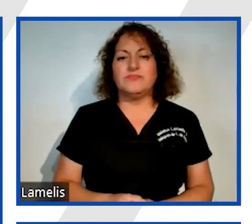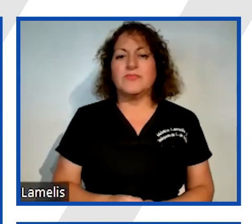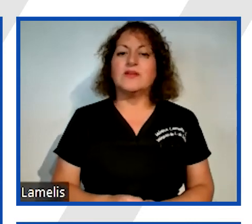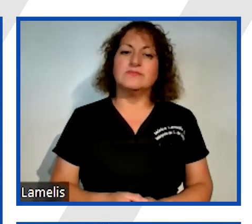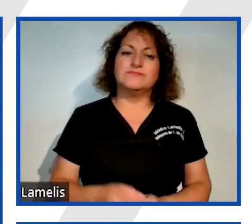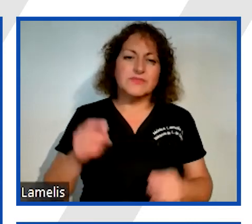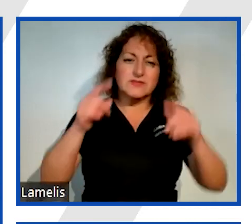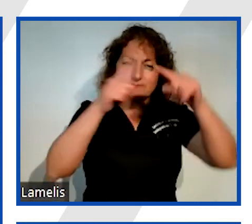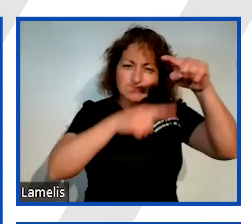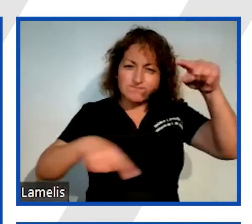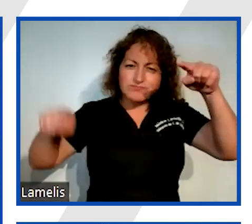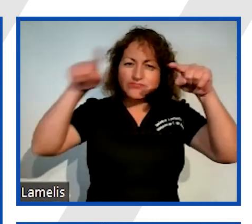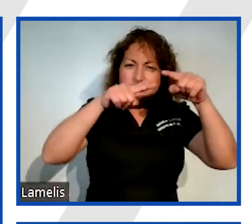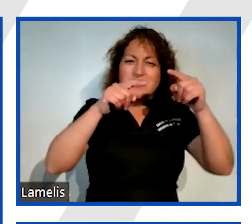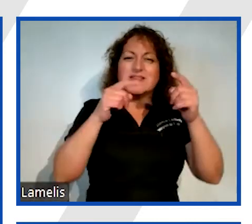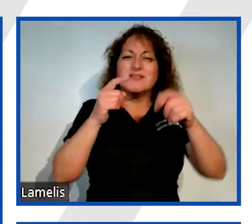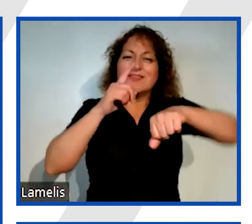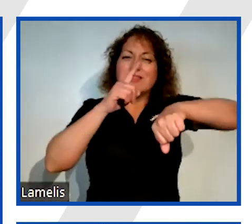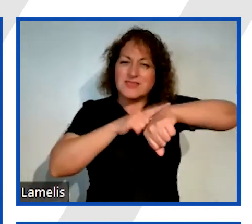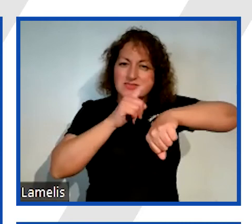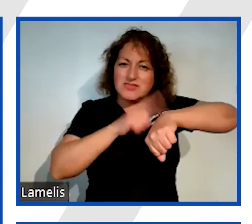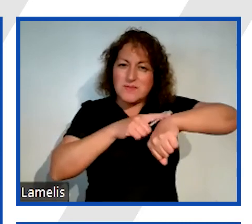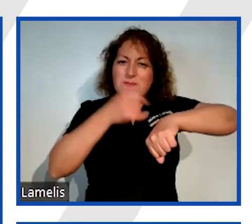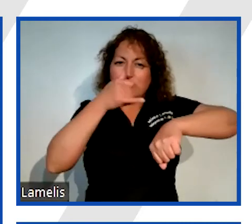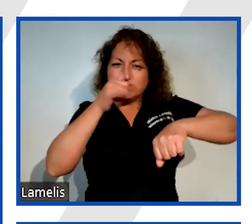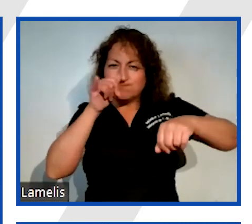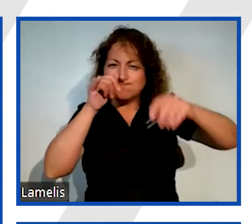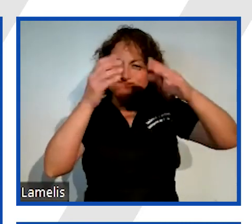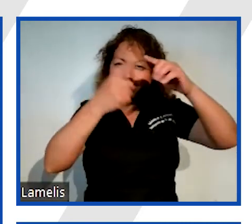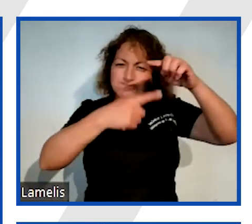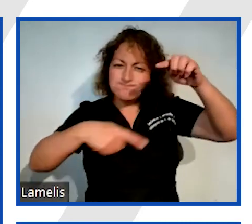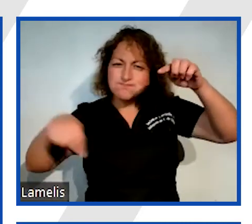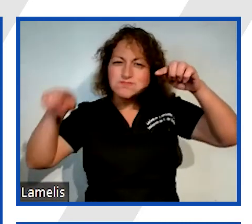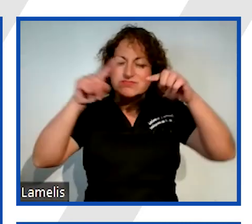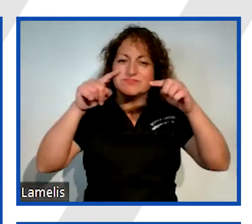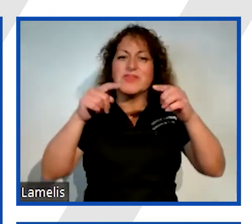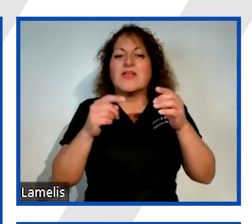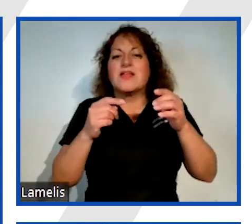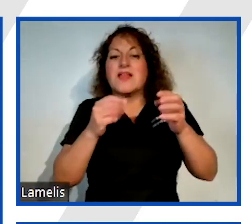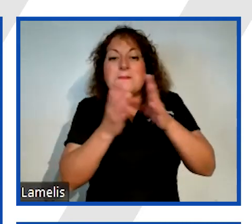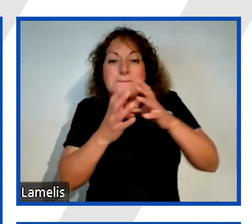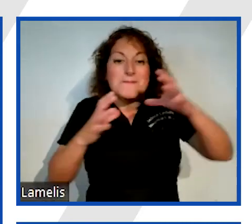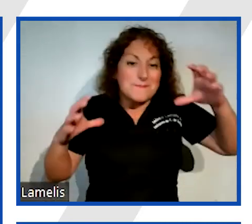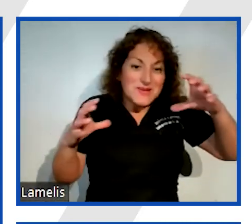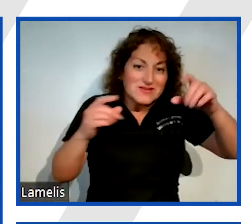distintas etapas el mundo pasa en diferentes etapas bueno la etapa más grande